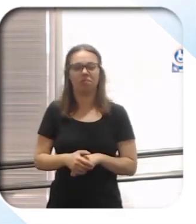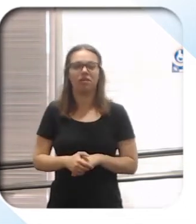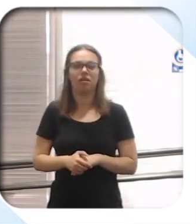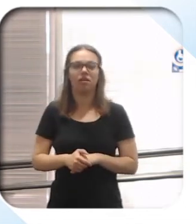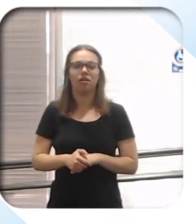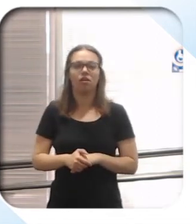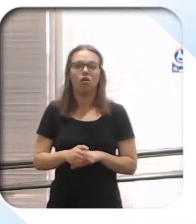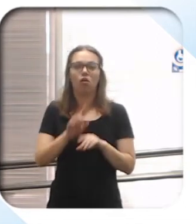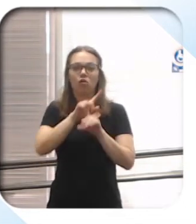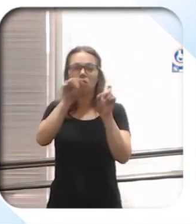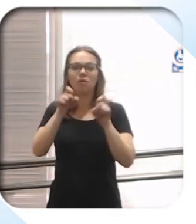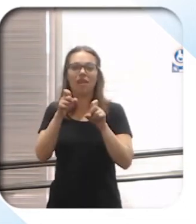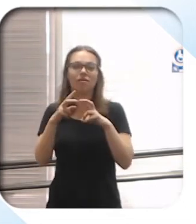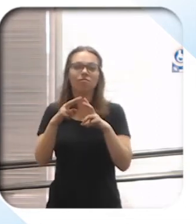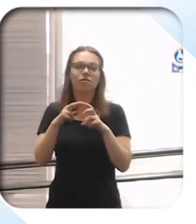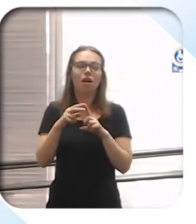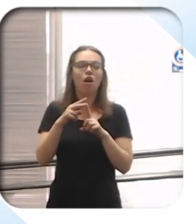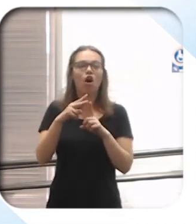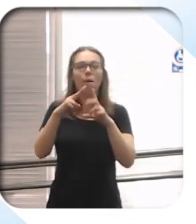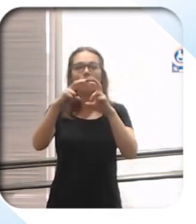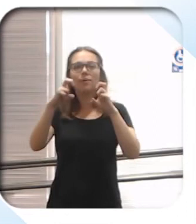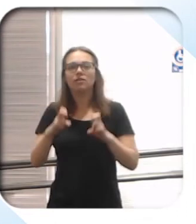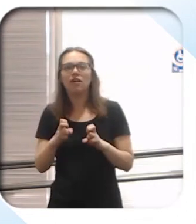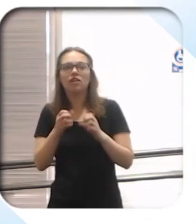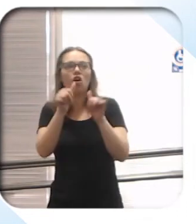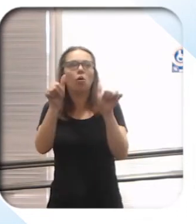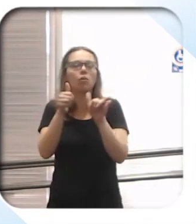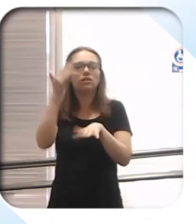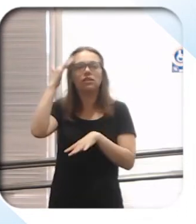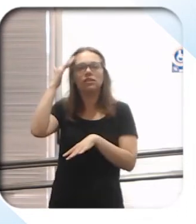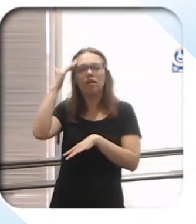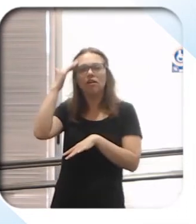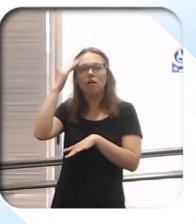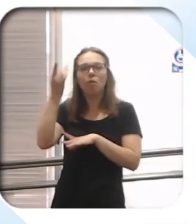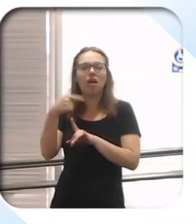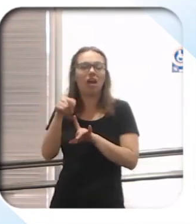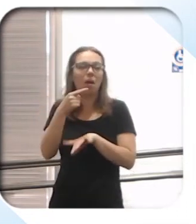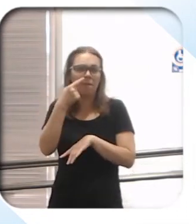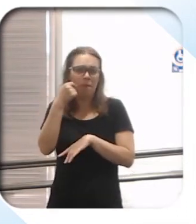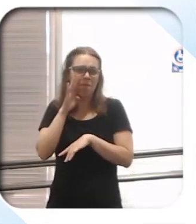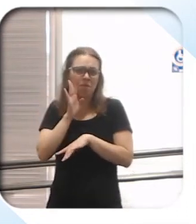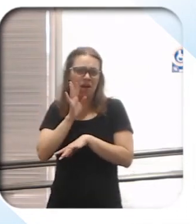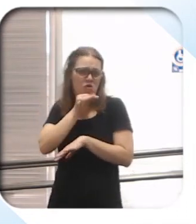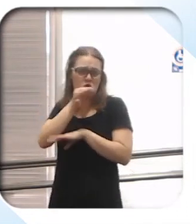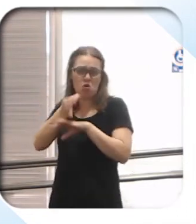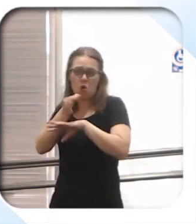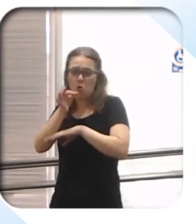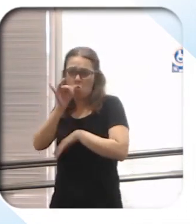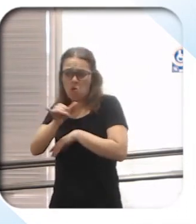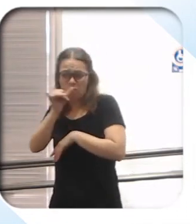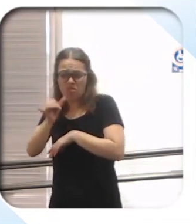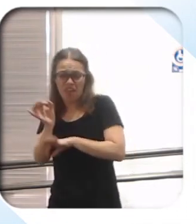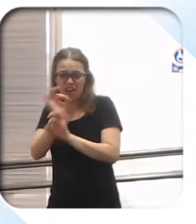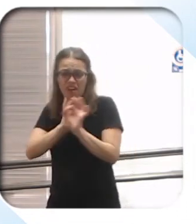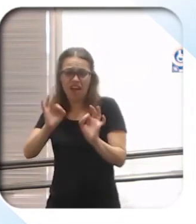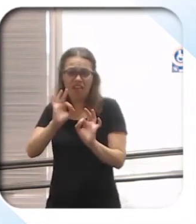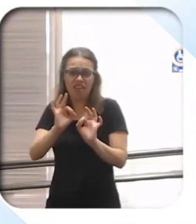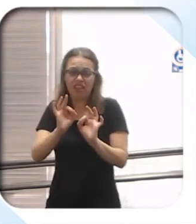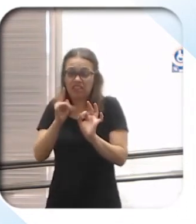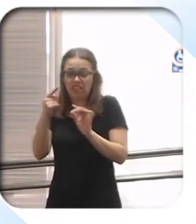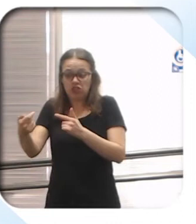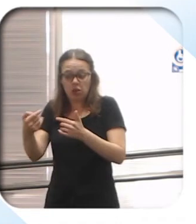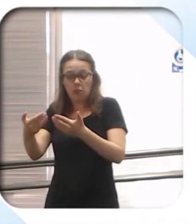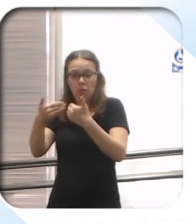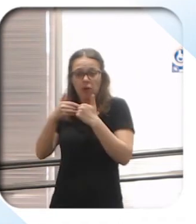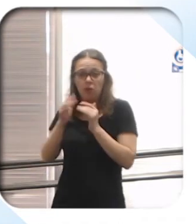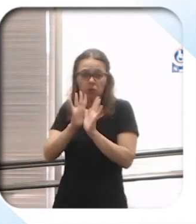otros interrogantes? La anticoncepción. No se sabe, porque como tampoco los padres hablan mucho, no se sabe. Y preguntan.